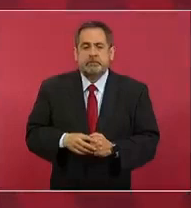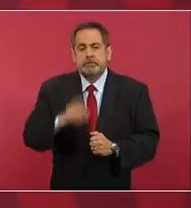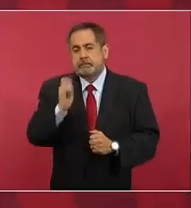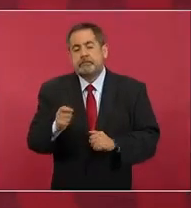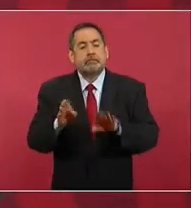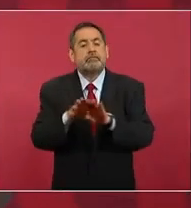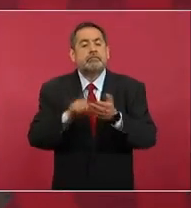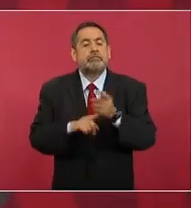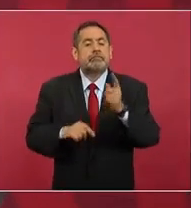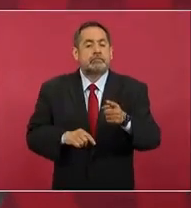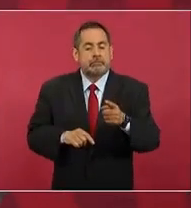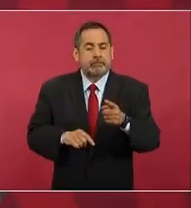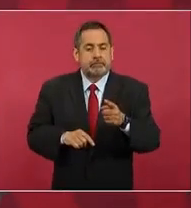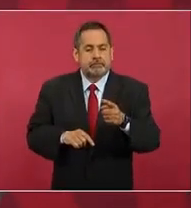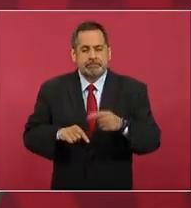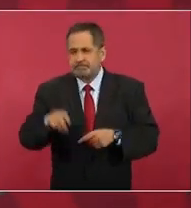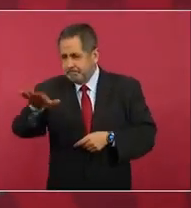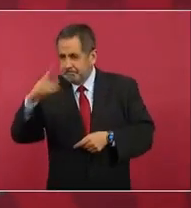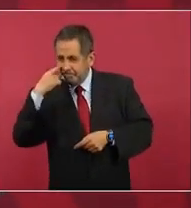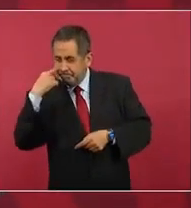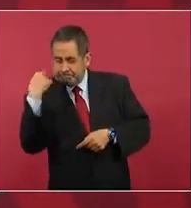quitar la máscara